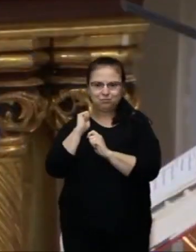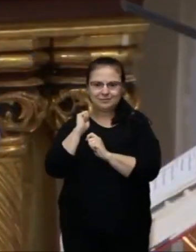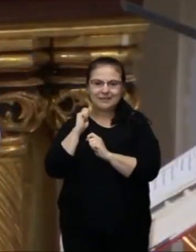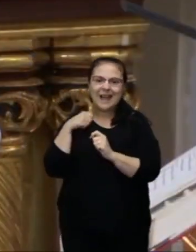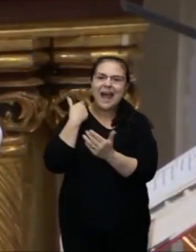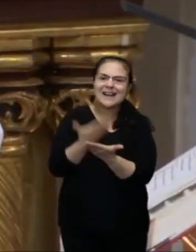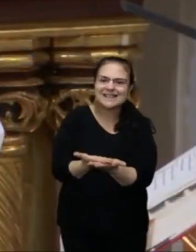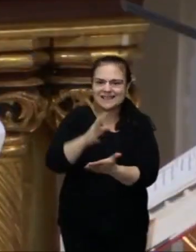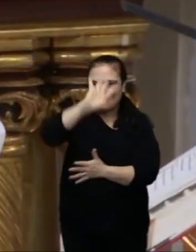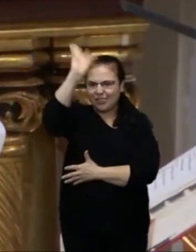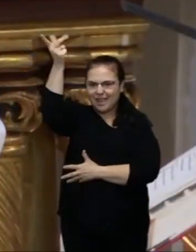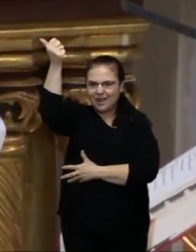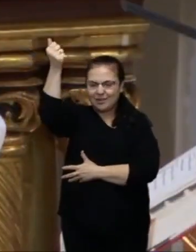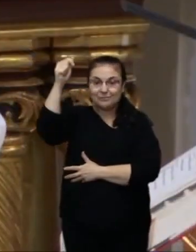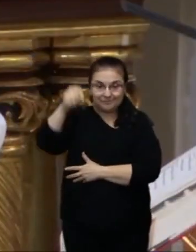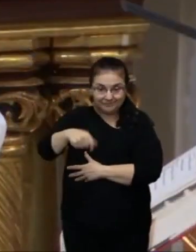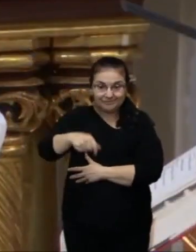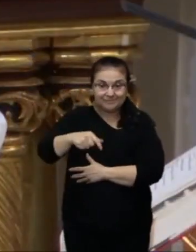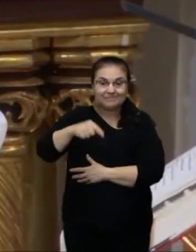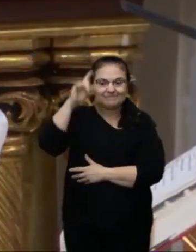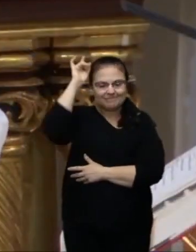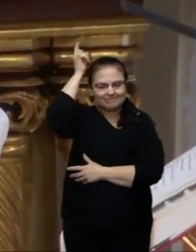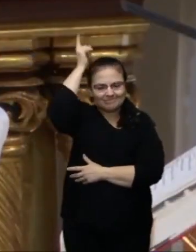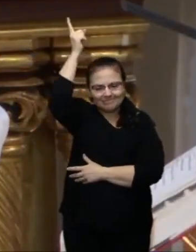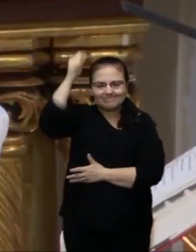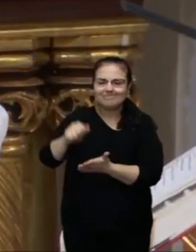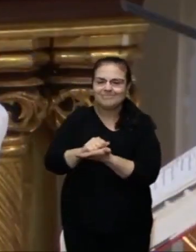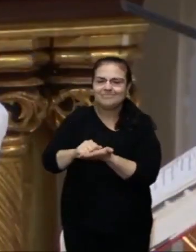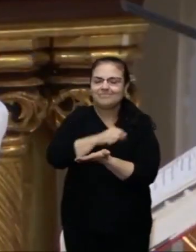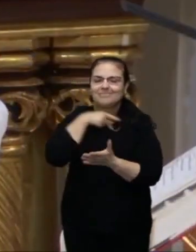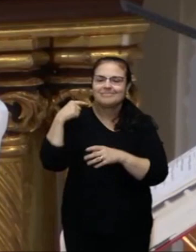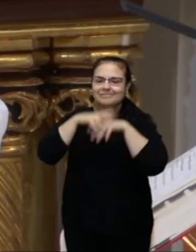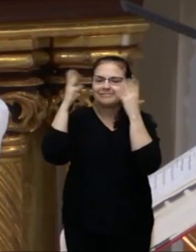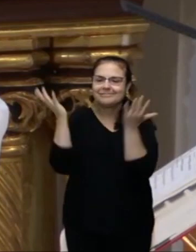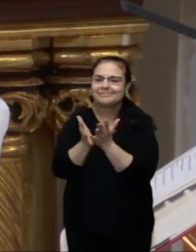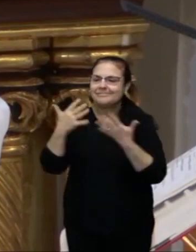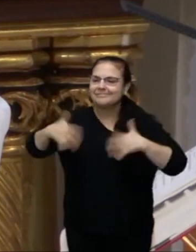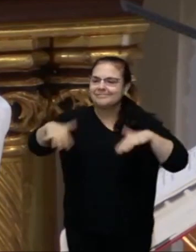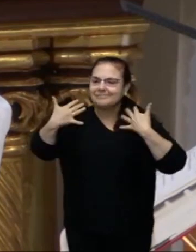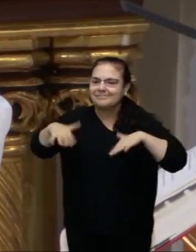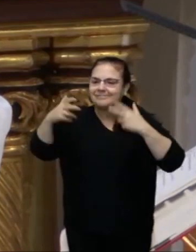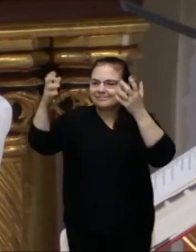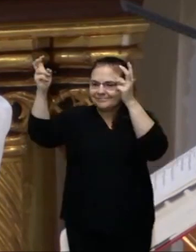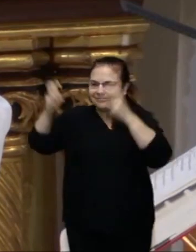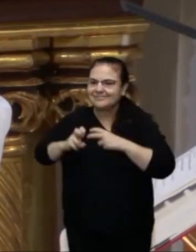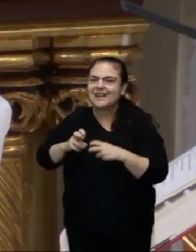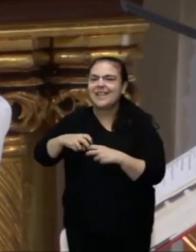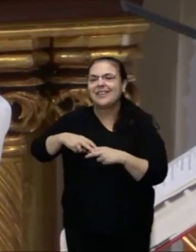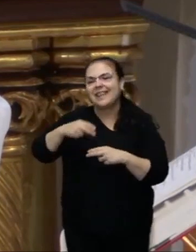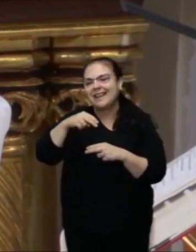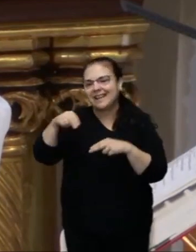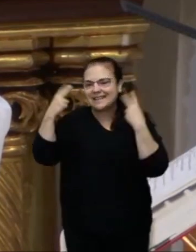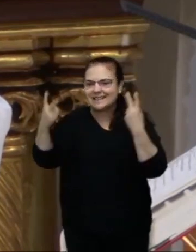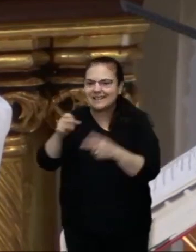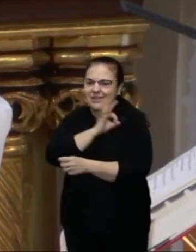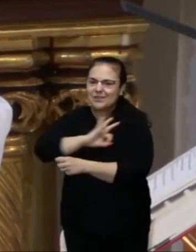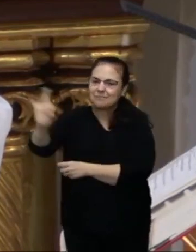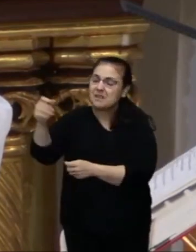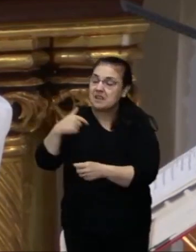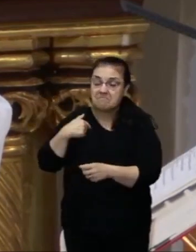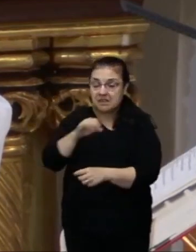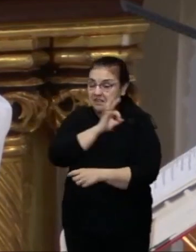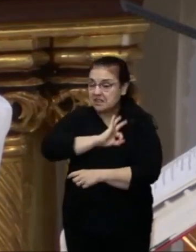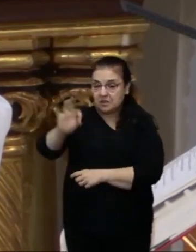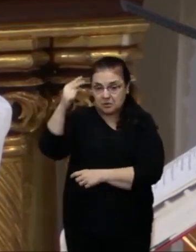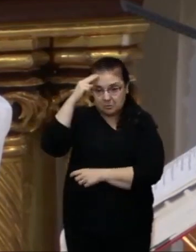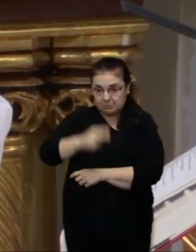hasta el cielo. Este es el Cordero de Dios que quita el pecado del mundo. Dichosos los invitados a la cena del Señor. Señor, no soy digno